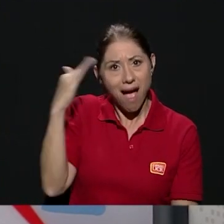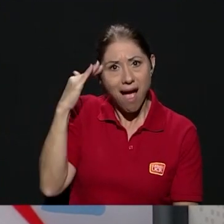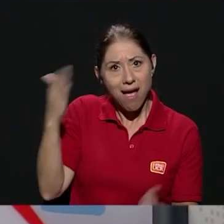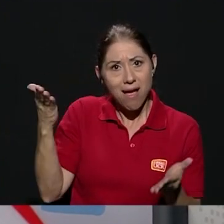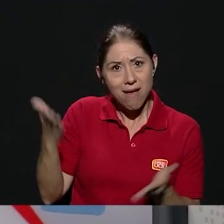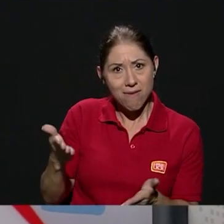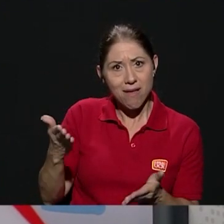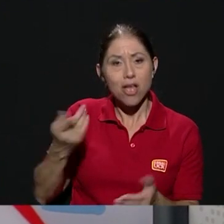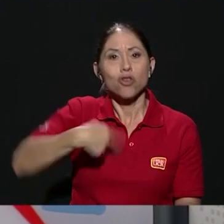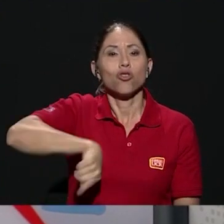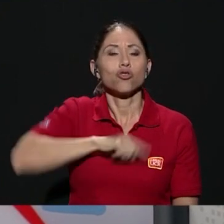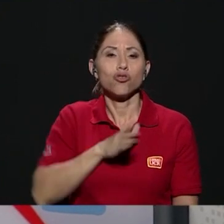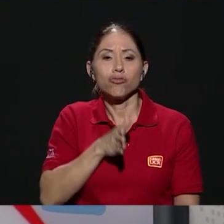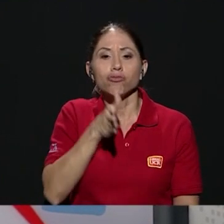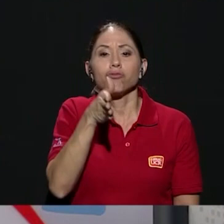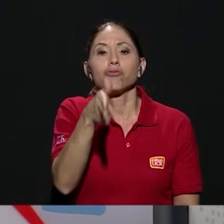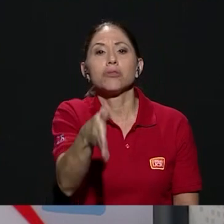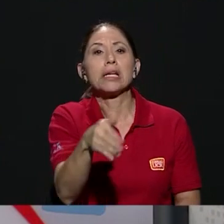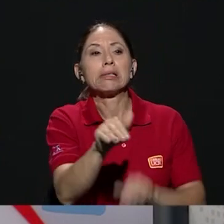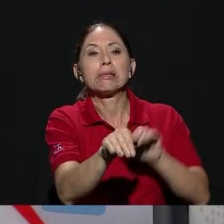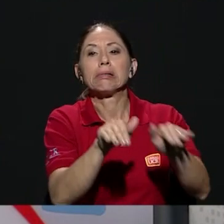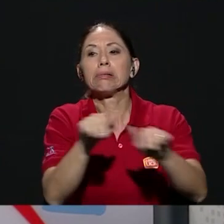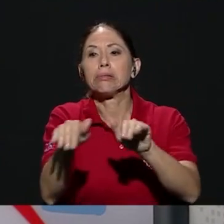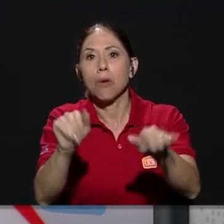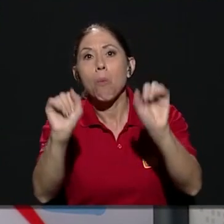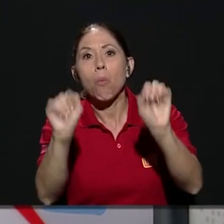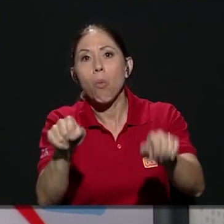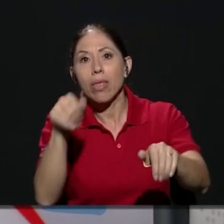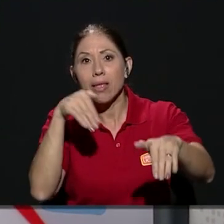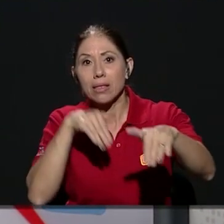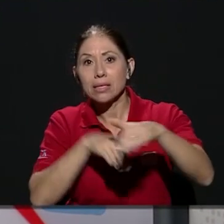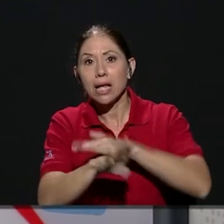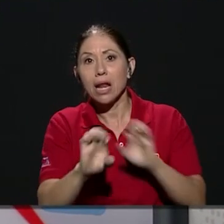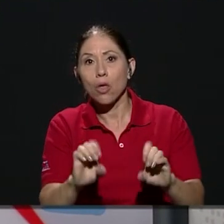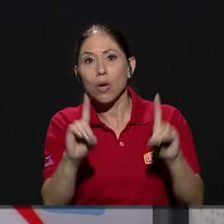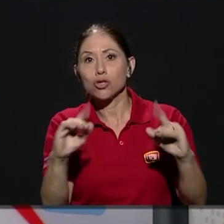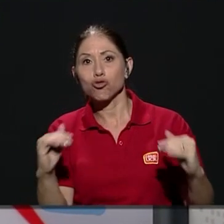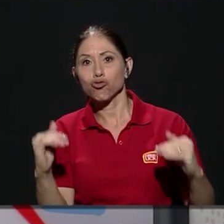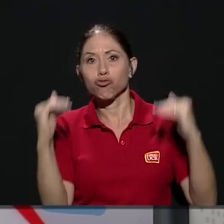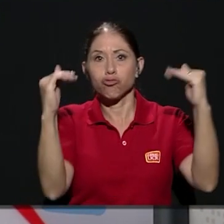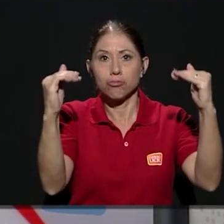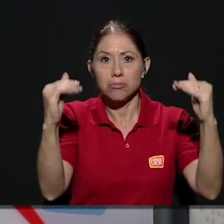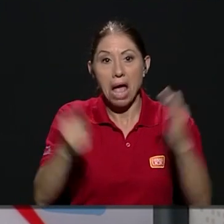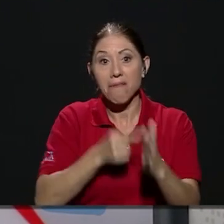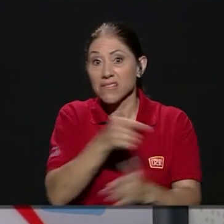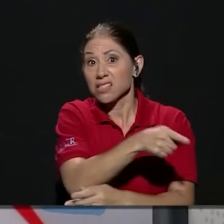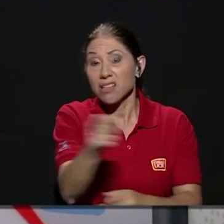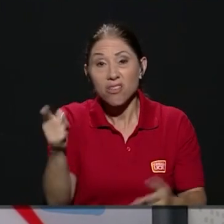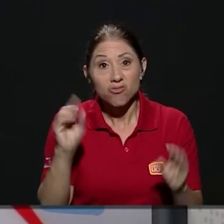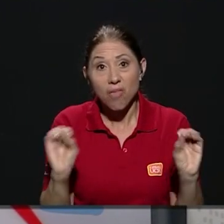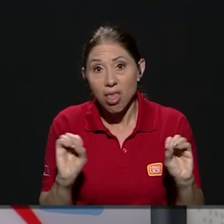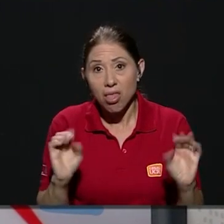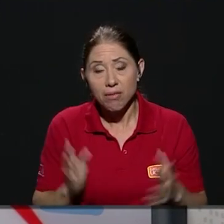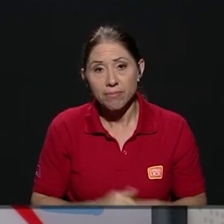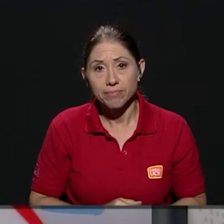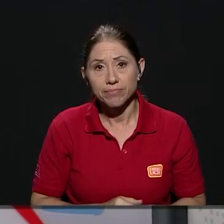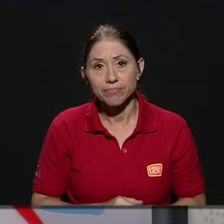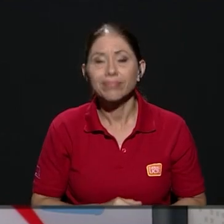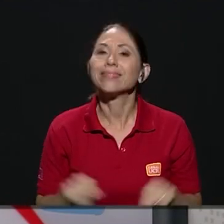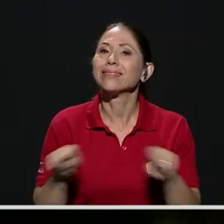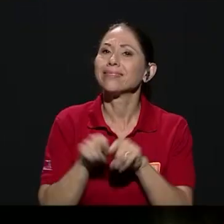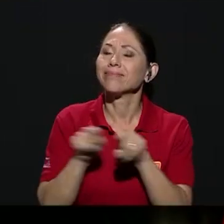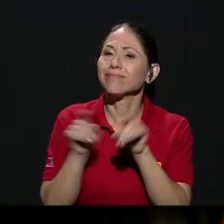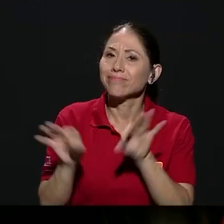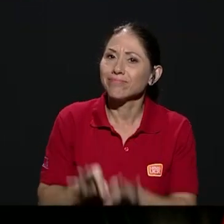a brindar la posibilidad de ingreso a esa educación superior que muchas veces no se ve por parte de esta población, ¿verdad? Sí. Otra cosa